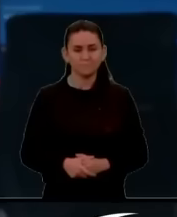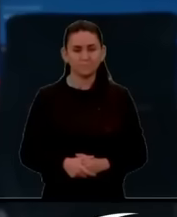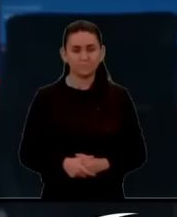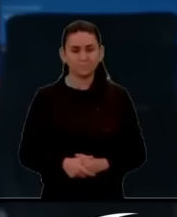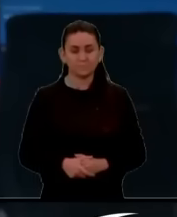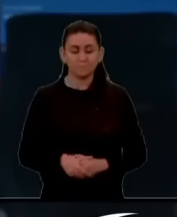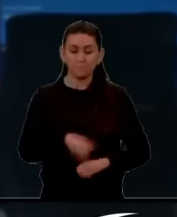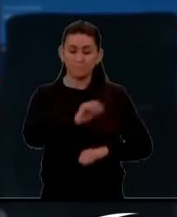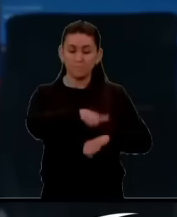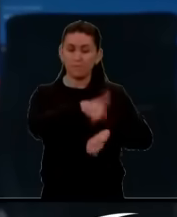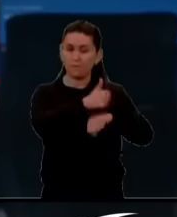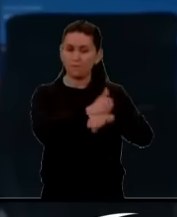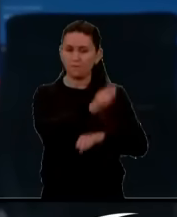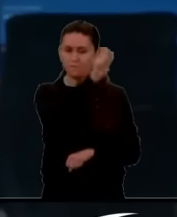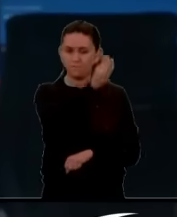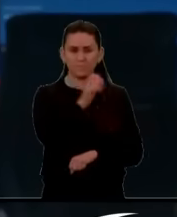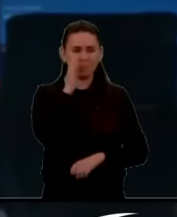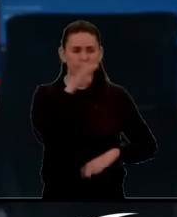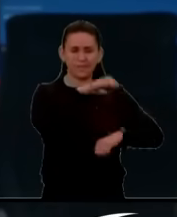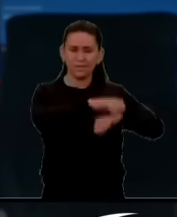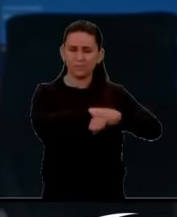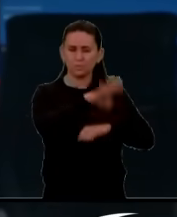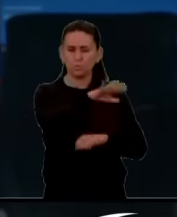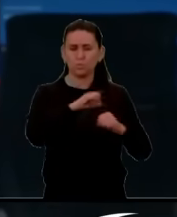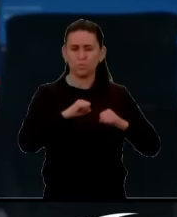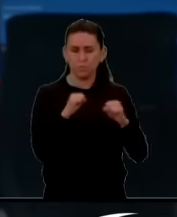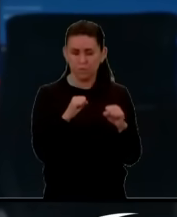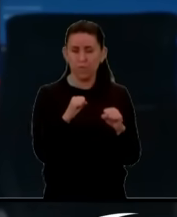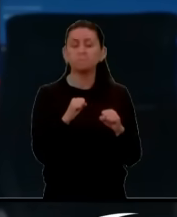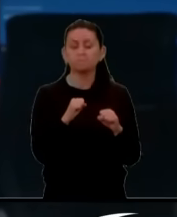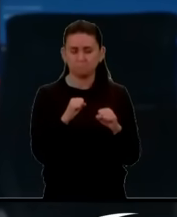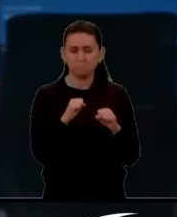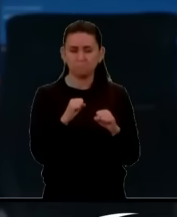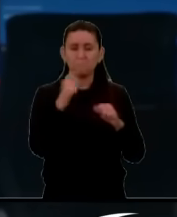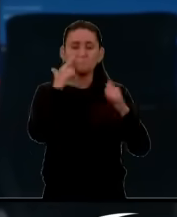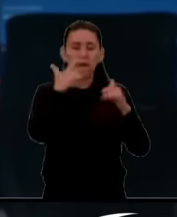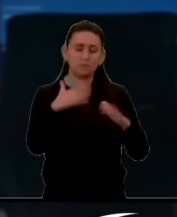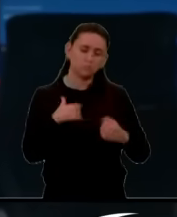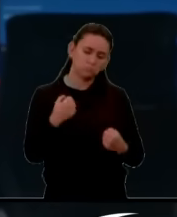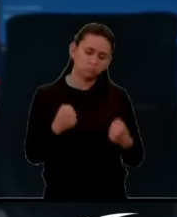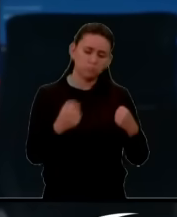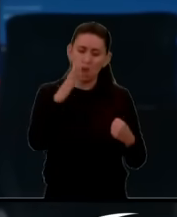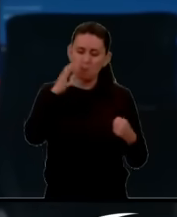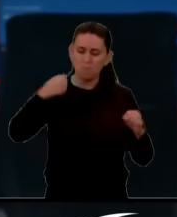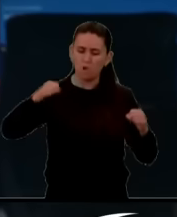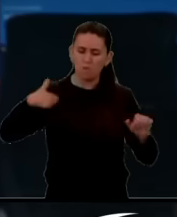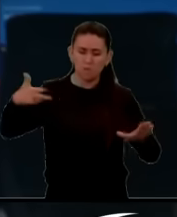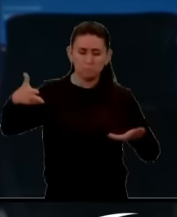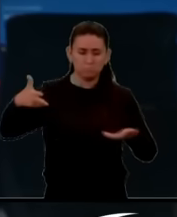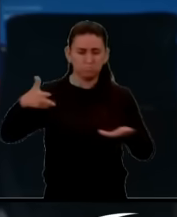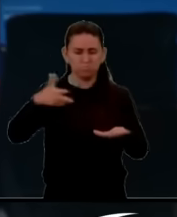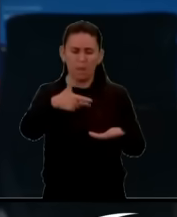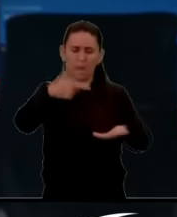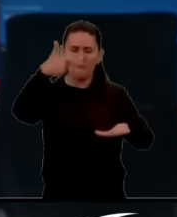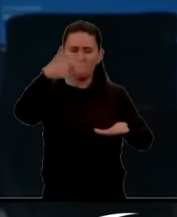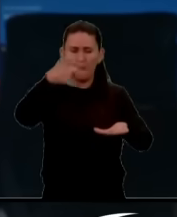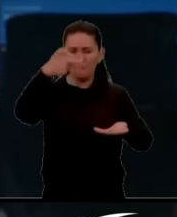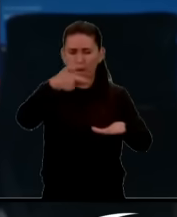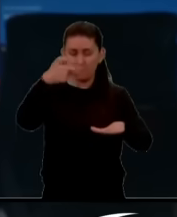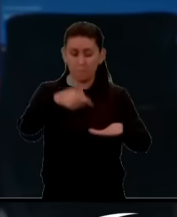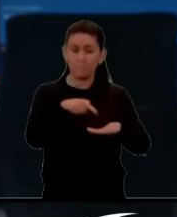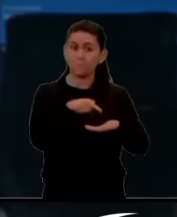El director de la cárcel La Modelo fue asesinado por un sicario que se movilizaba en motocicleta en el noroccidente de Bogotá. El funcionario había